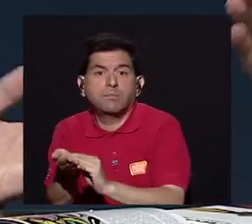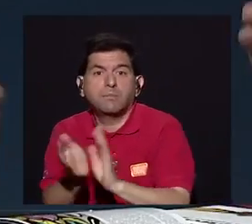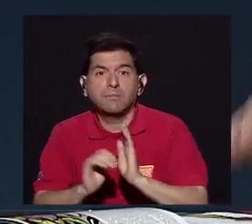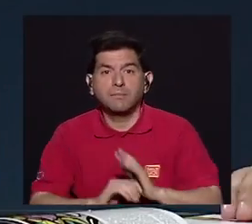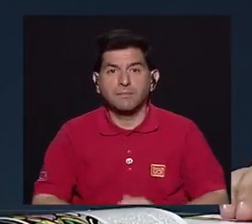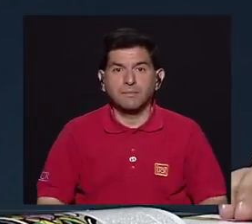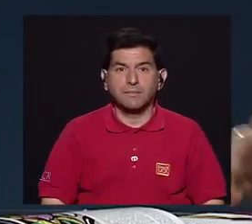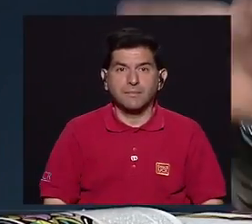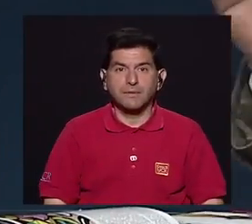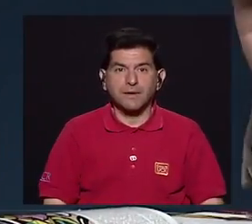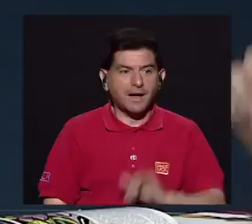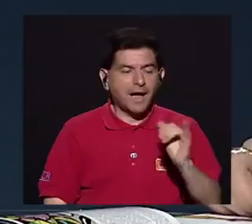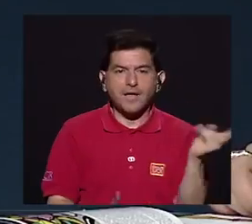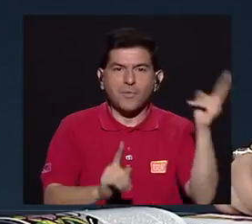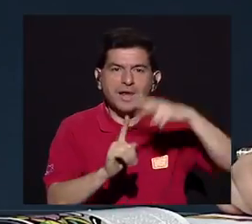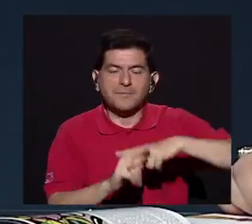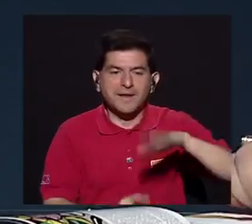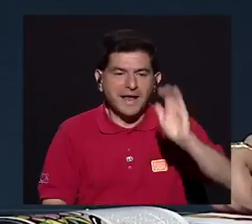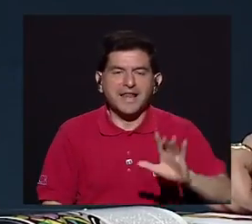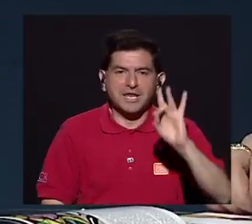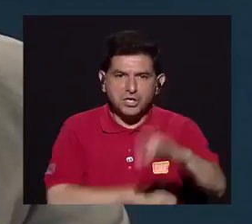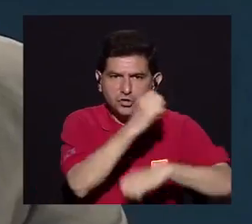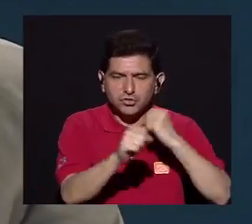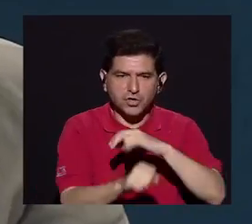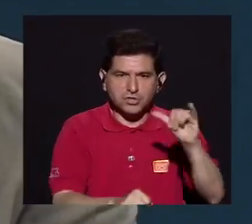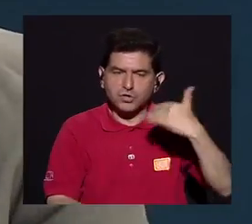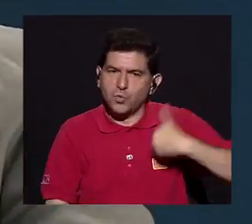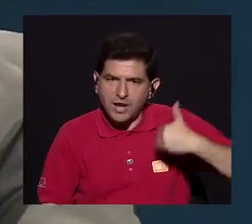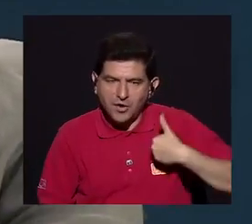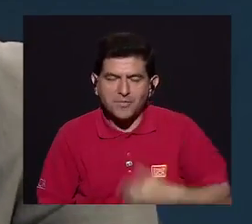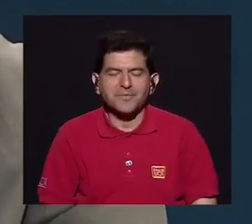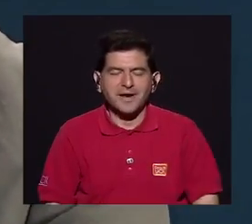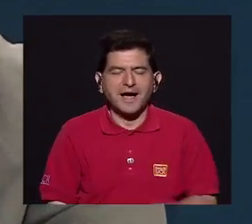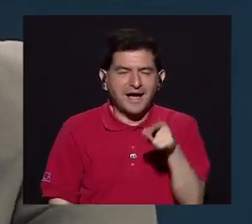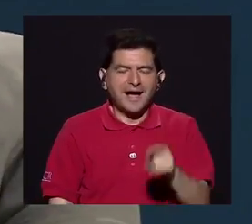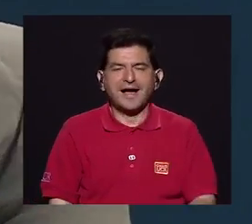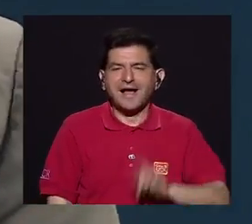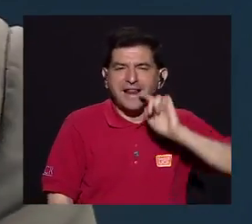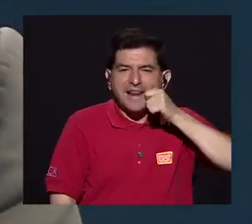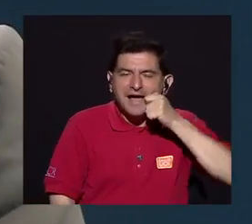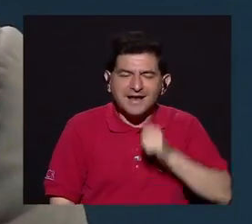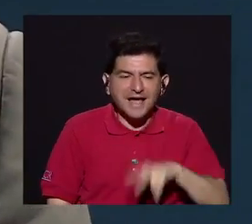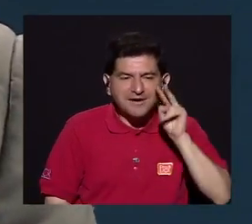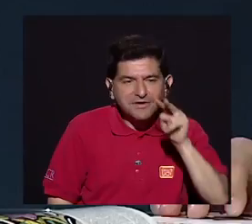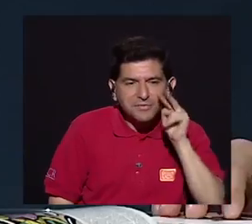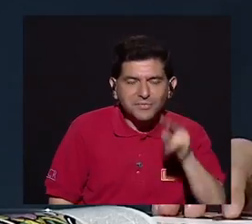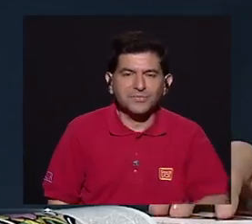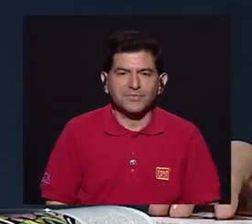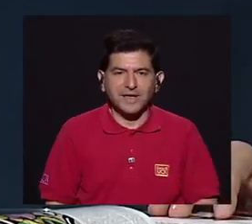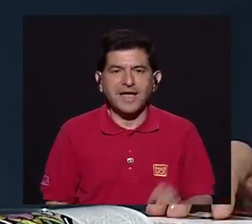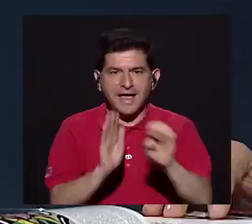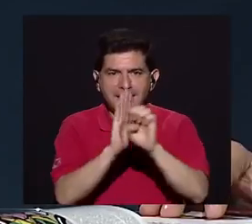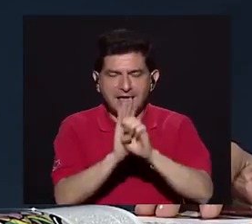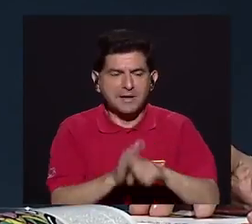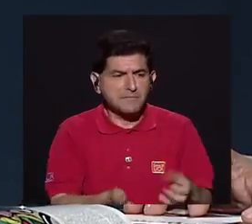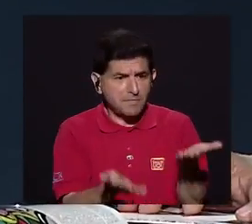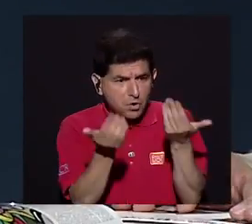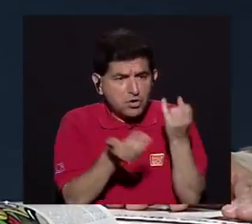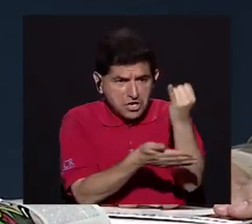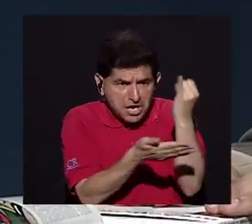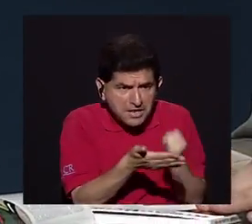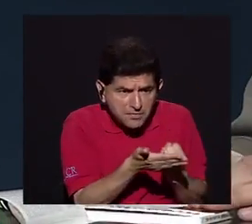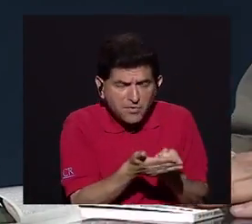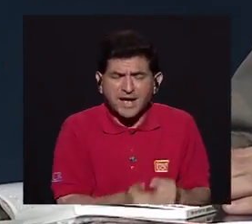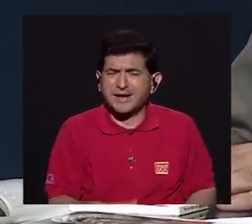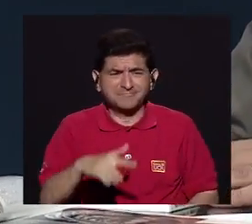Bueno... Aplica para el niño de 8 años, aplica para la vida, hombre. La clave es la observación. La gente, ¿por qué se espera? Porque cuando, en el ejemplo del dibujo, quiere dibujar o anotar